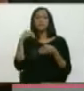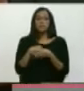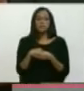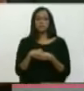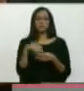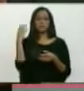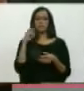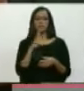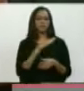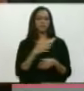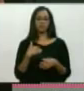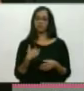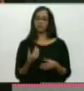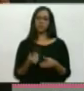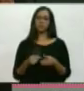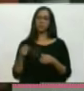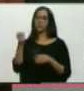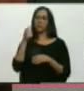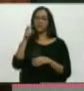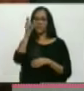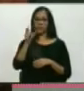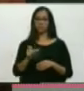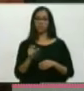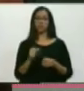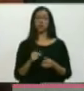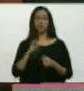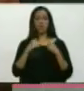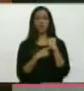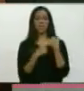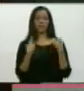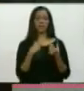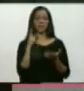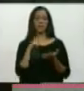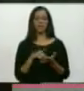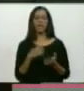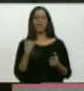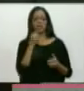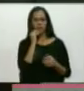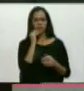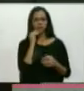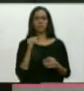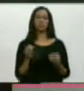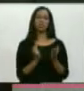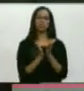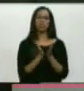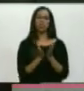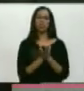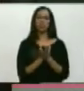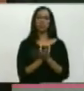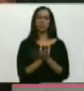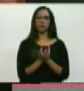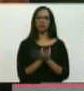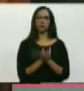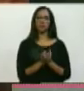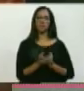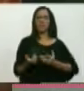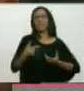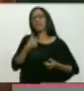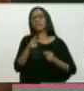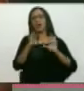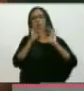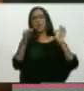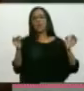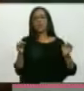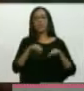siquiera rescatar a esos ciudadanos. Cuando fue Guaidó la primera vez, habían unos muchachos, estudiantes, que iban para unas Olimpiadas Mundiales de